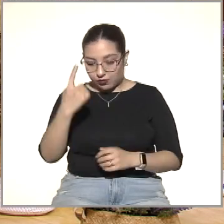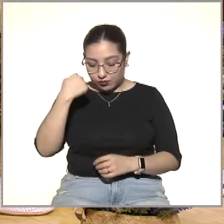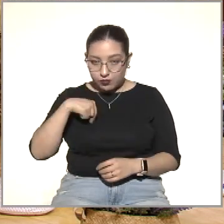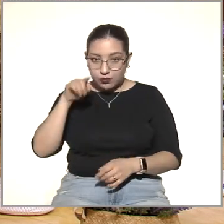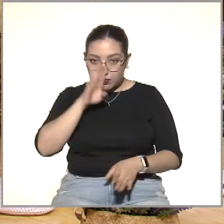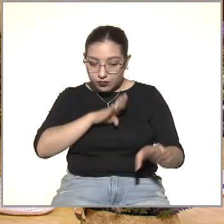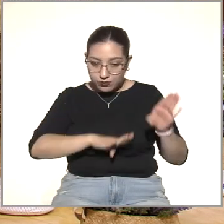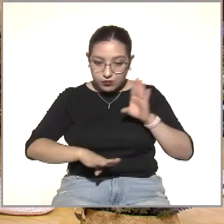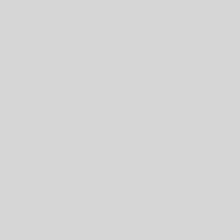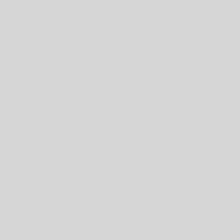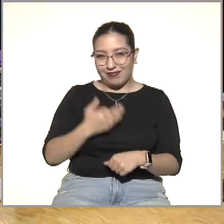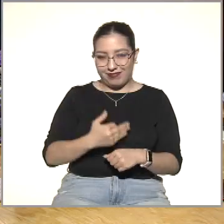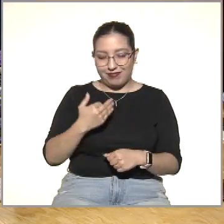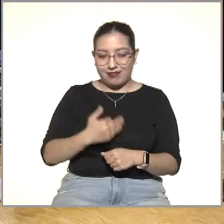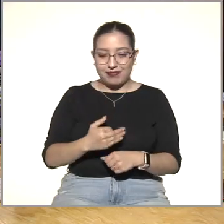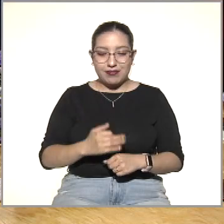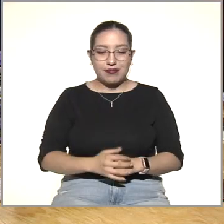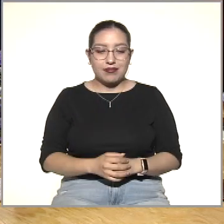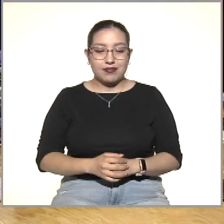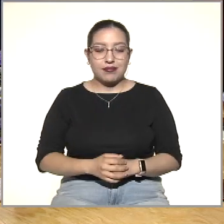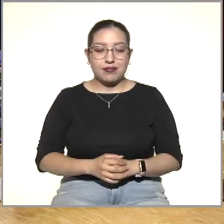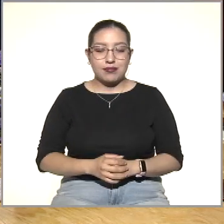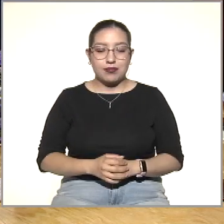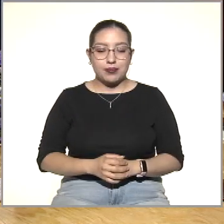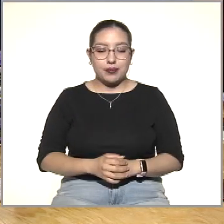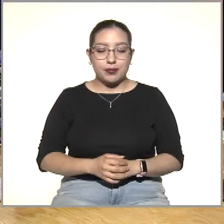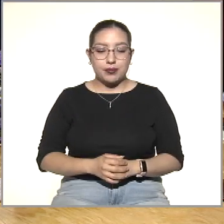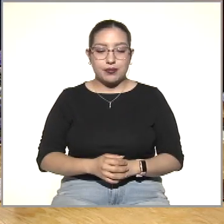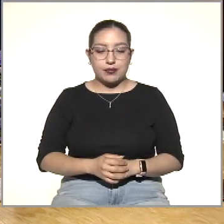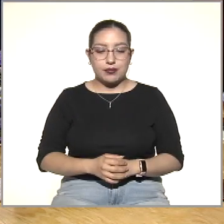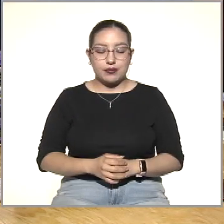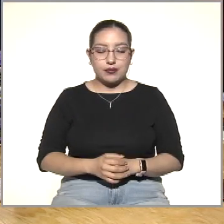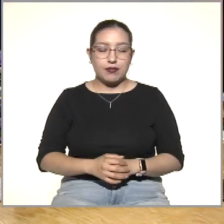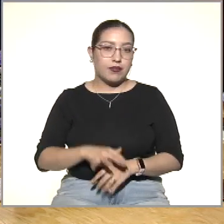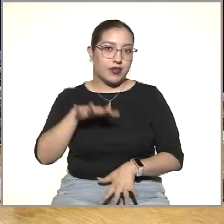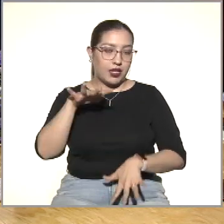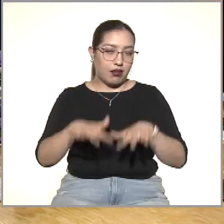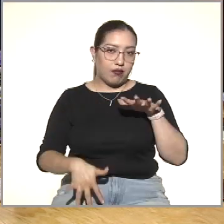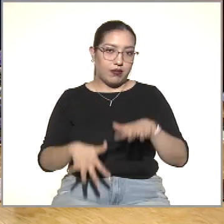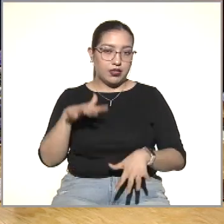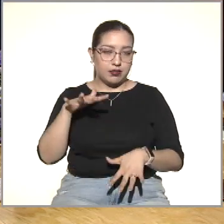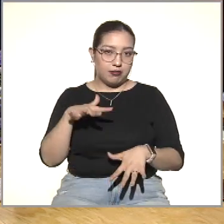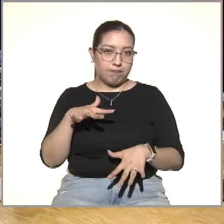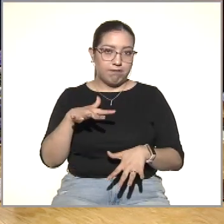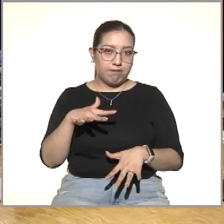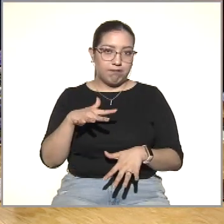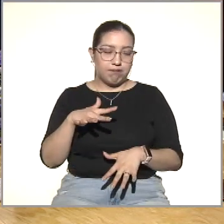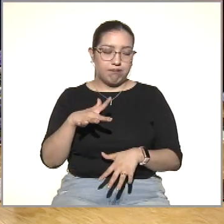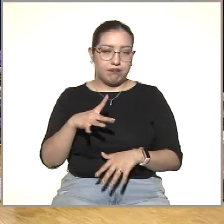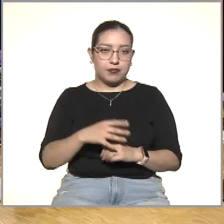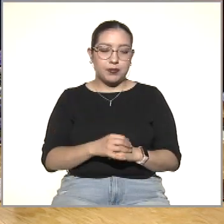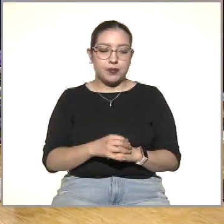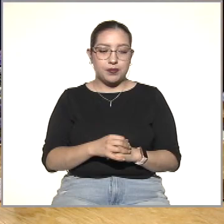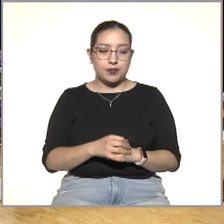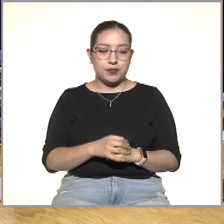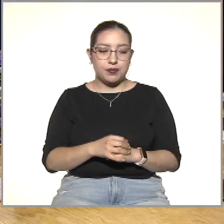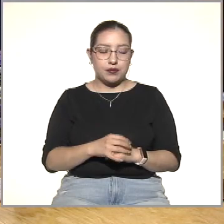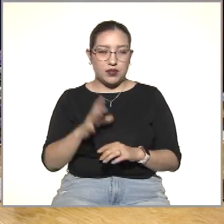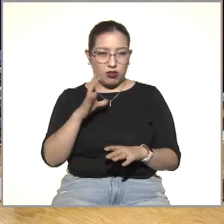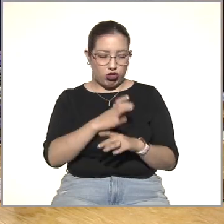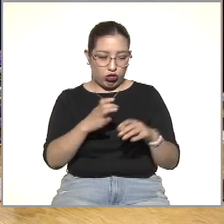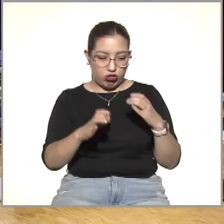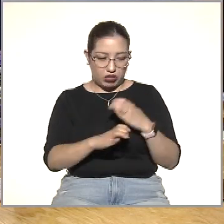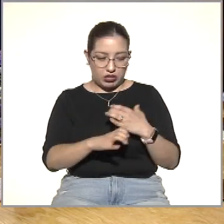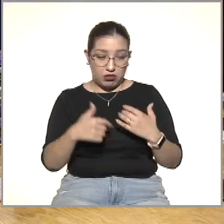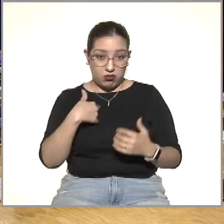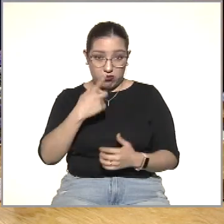otra parte de lo contextual. Muchas veces cuando nos confrontan con la agresión que hay detrás de ciertas cosas que